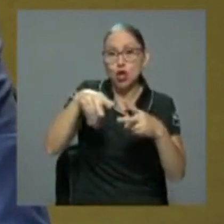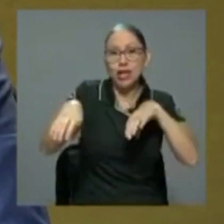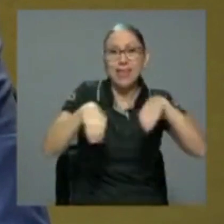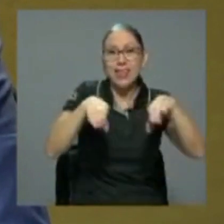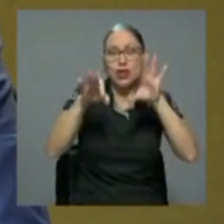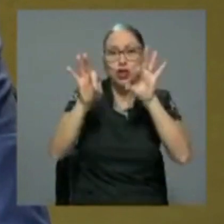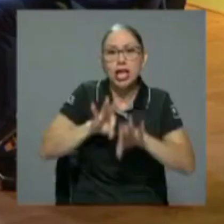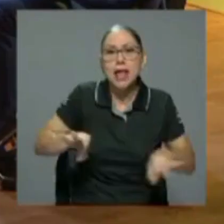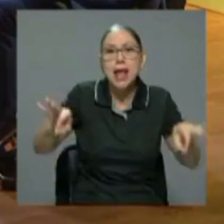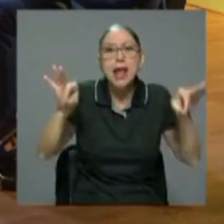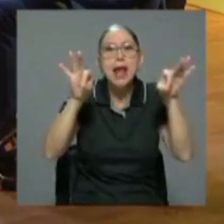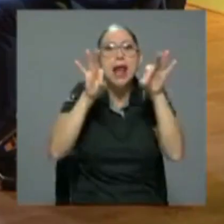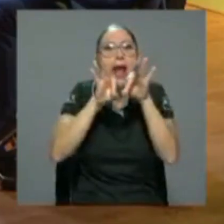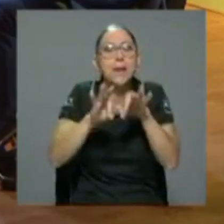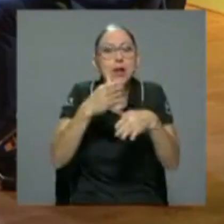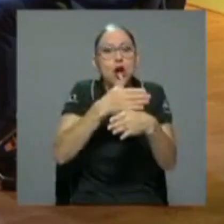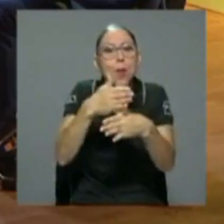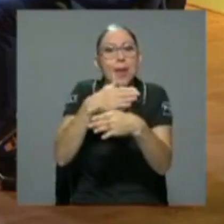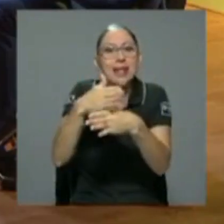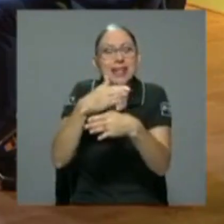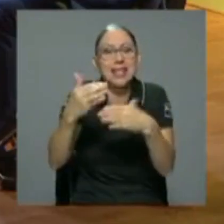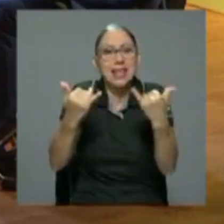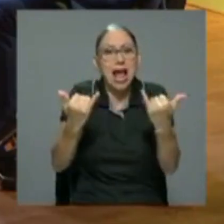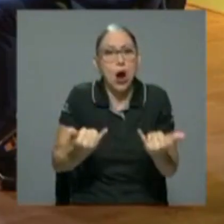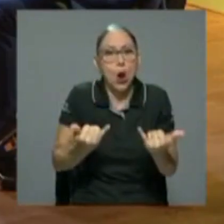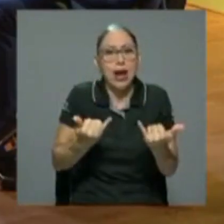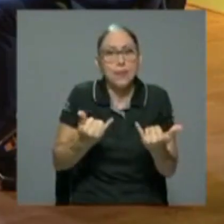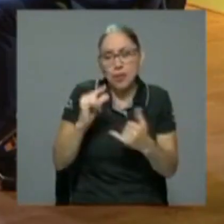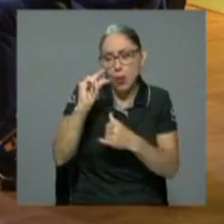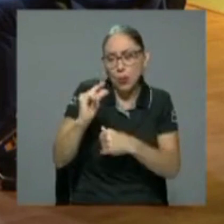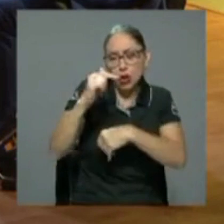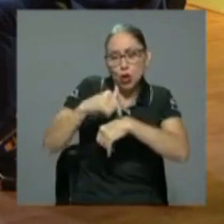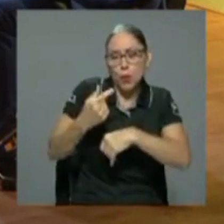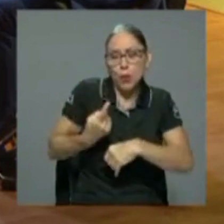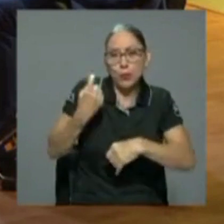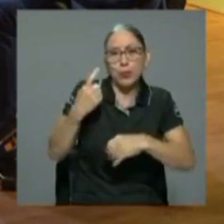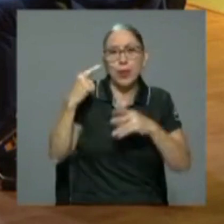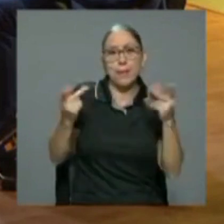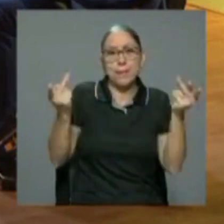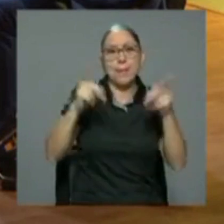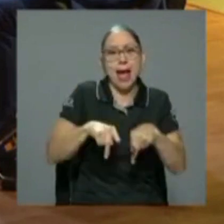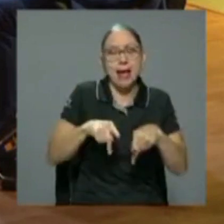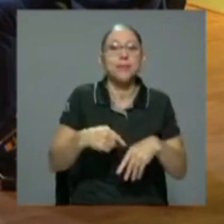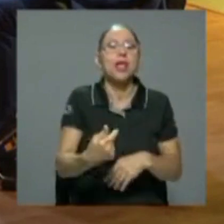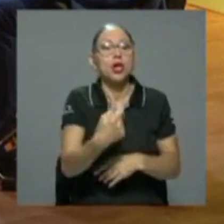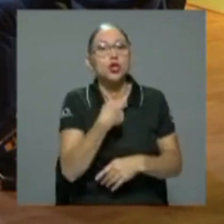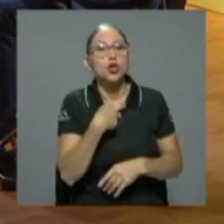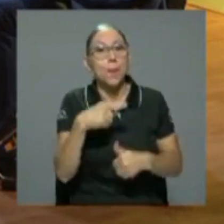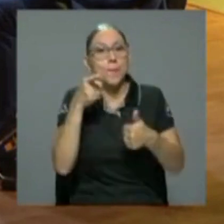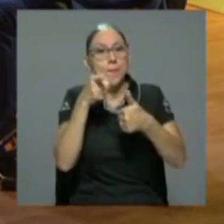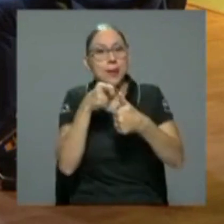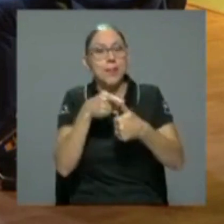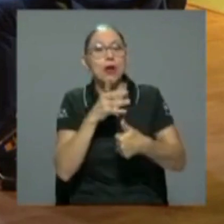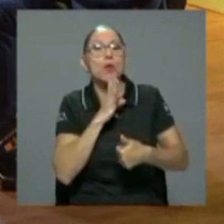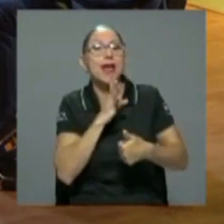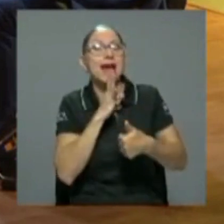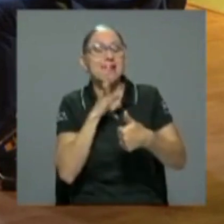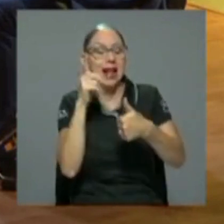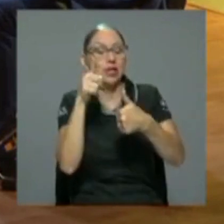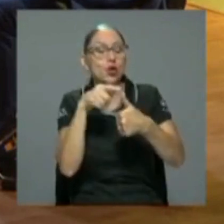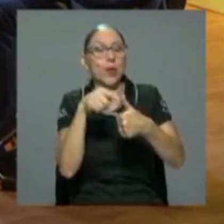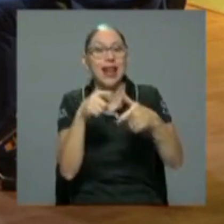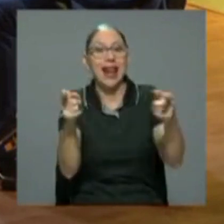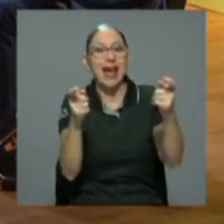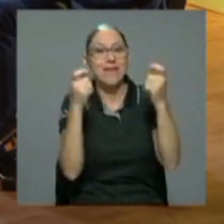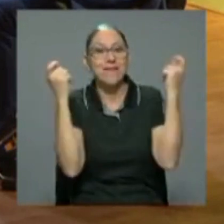pena compartir en este momento. Son muy recientes y me voy a referir primeramente a la